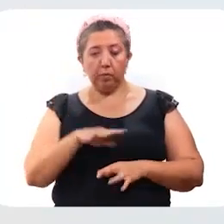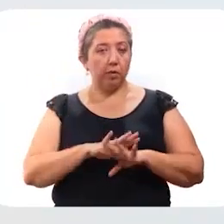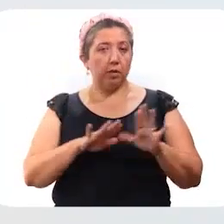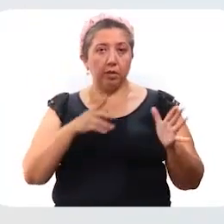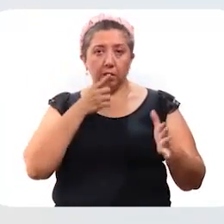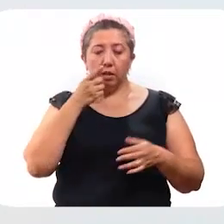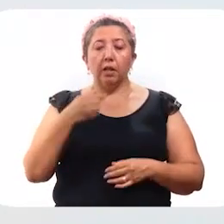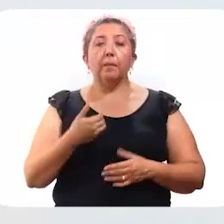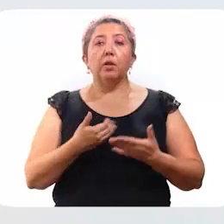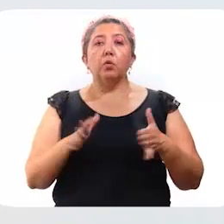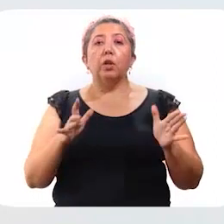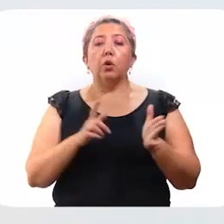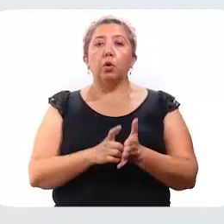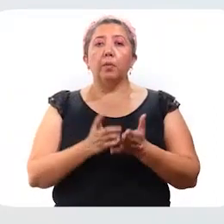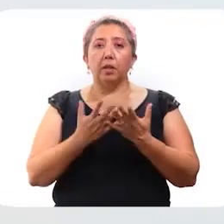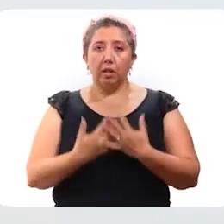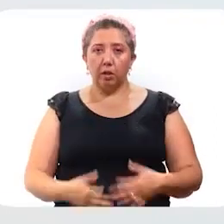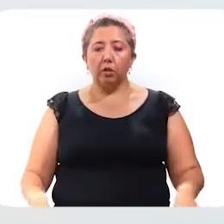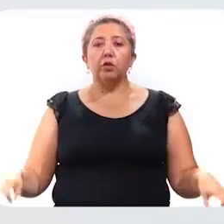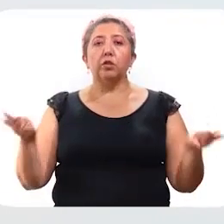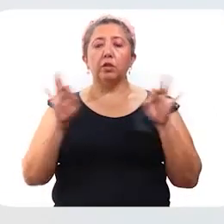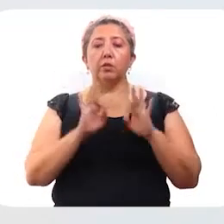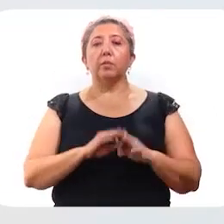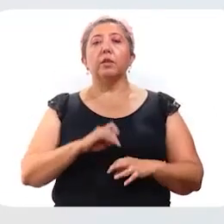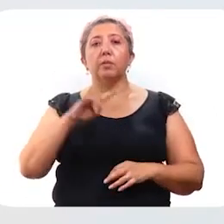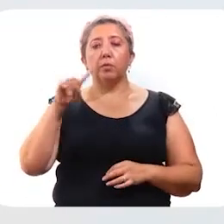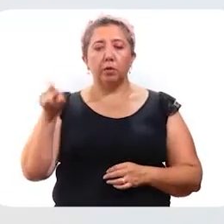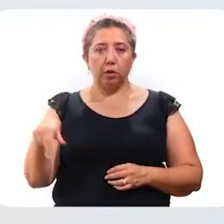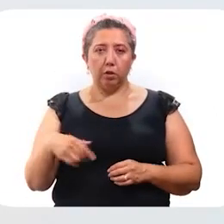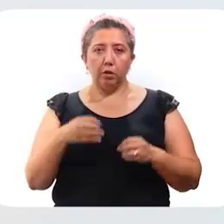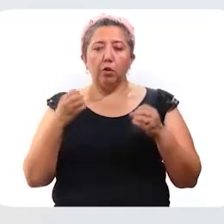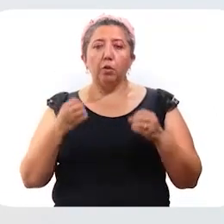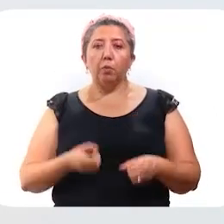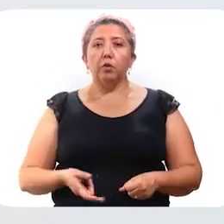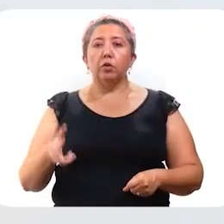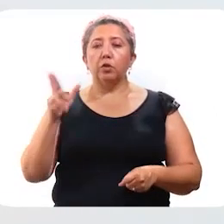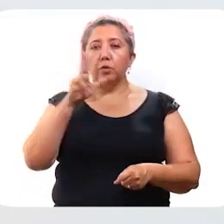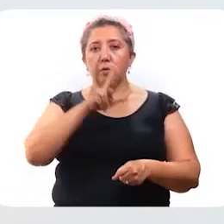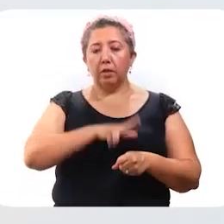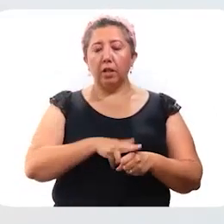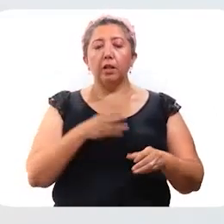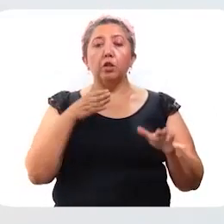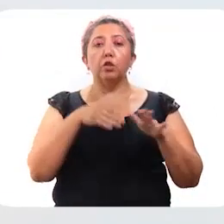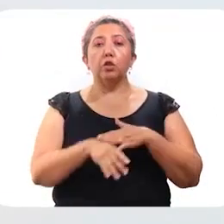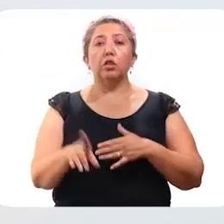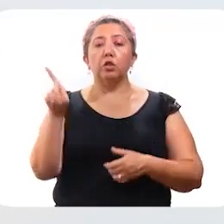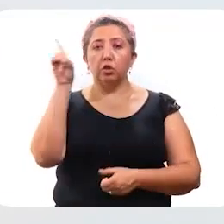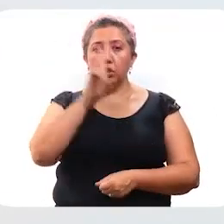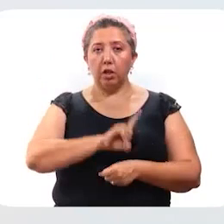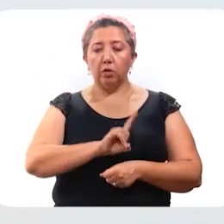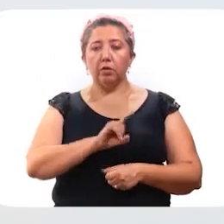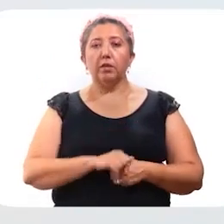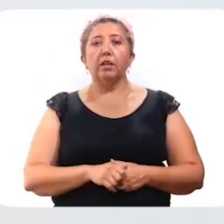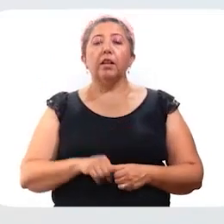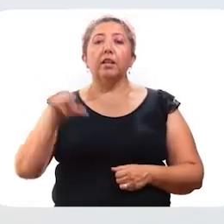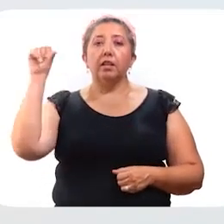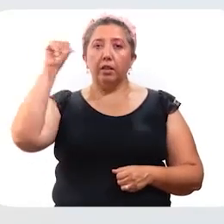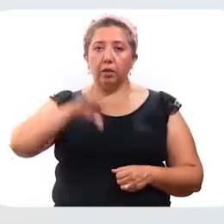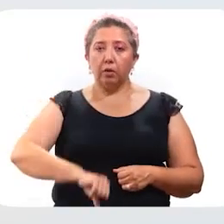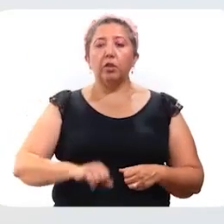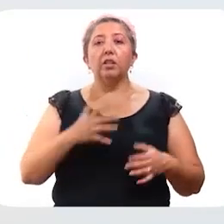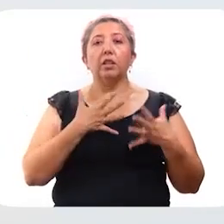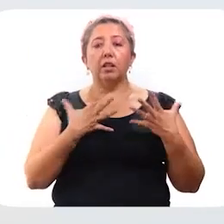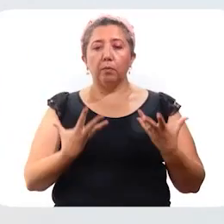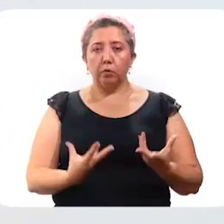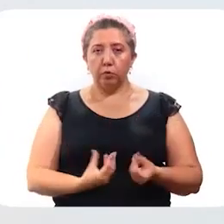Como se ha señalado, en la reapertura económica, los datos más importantes son la ocupación hospitalaria y los ingresos diarios. El